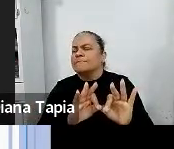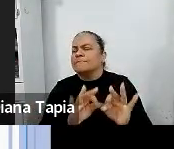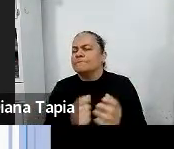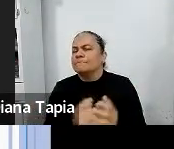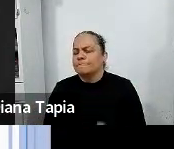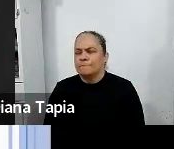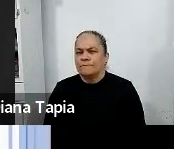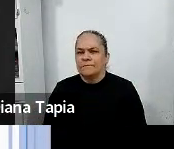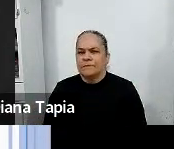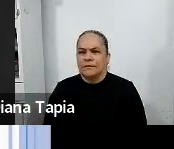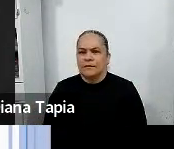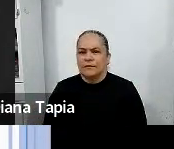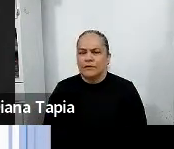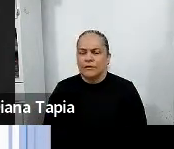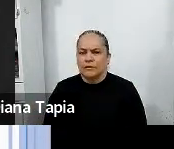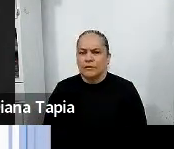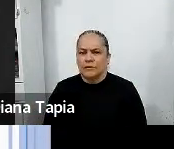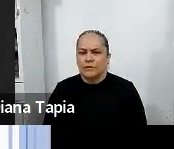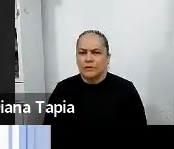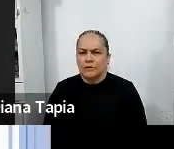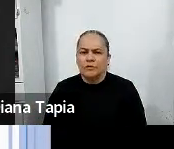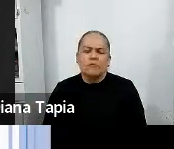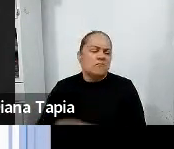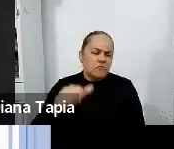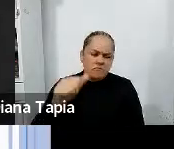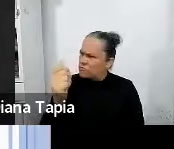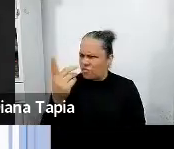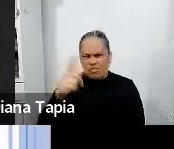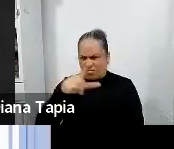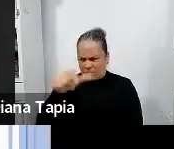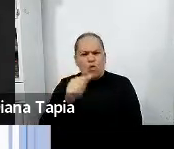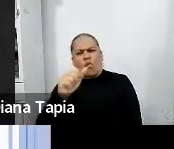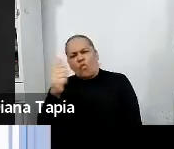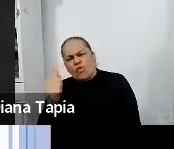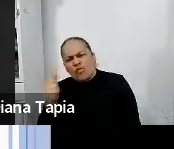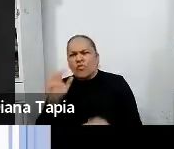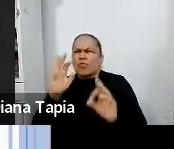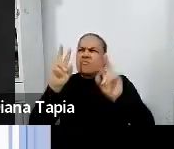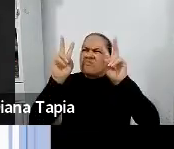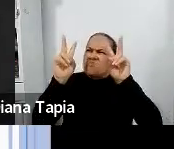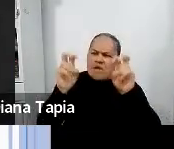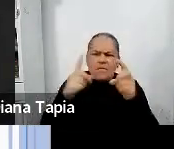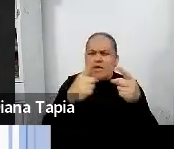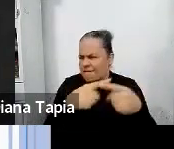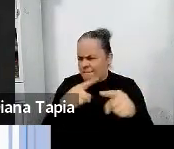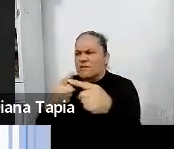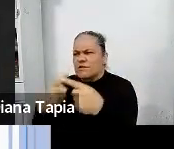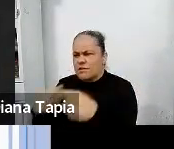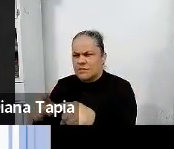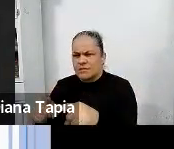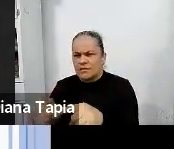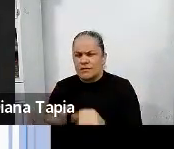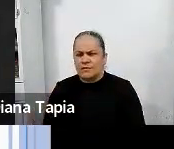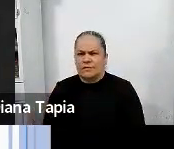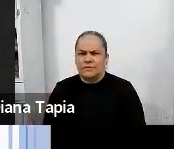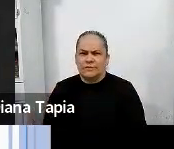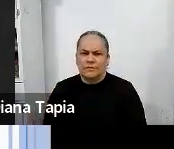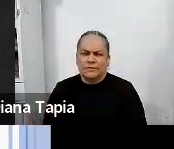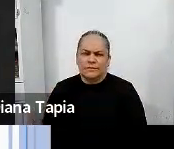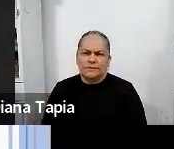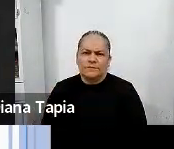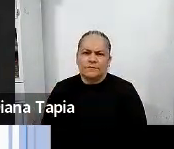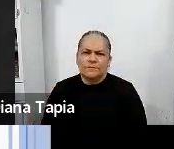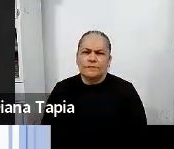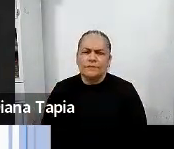otro momento vamos a hablar sobre estos temas, sobre transferencia y la contratransferencia, es decir, lo que